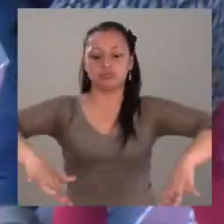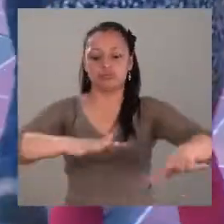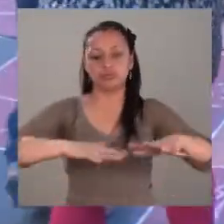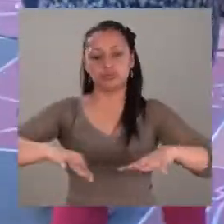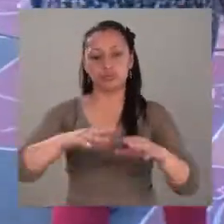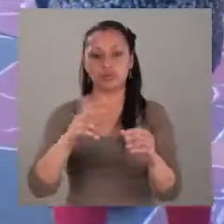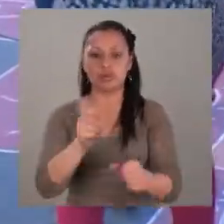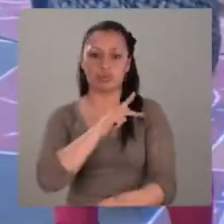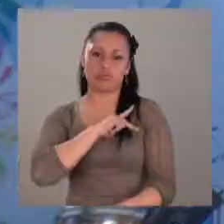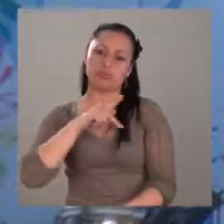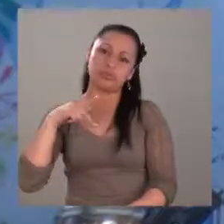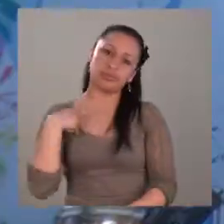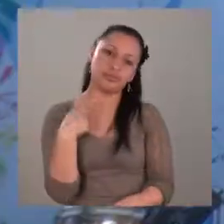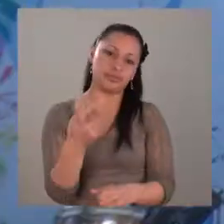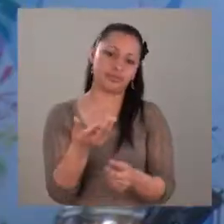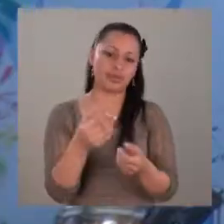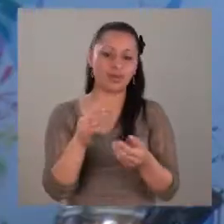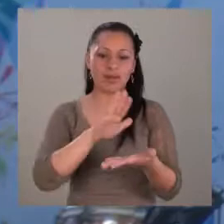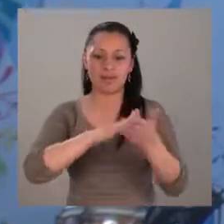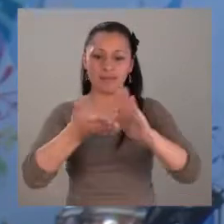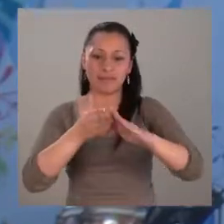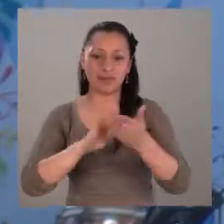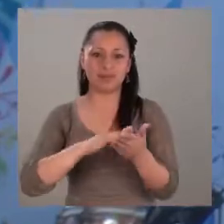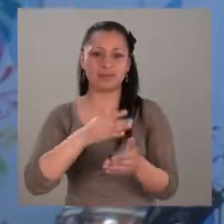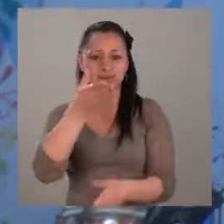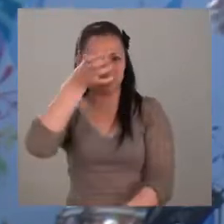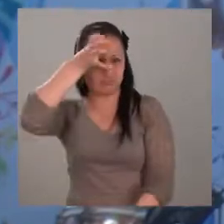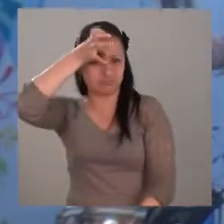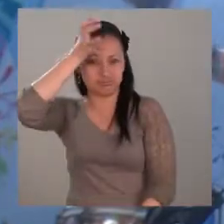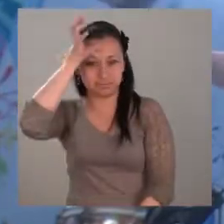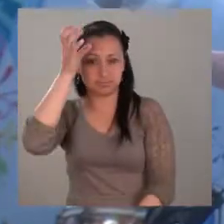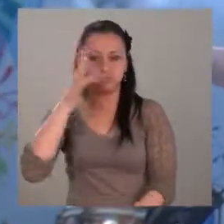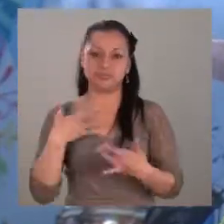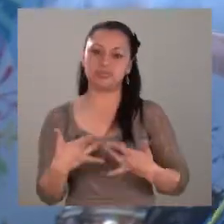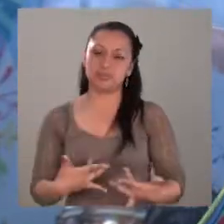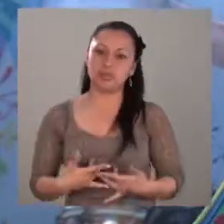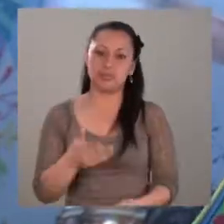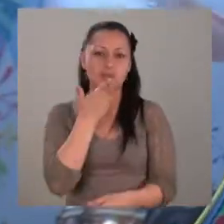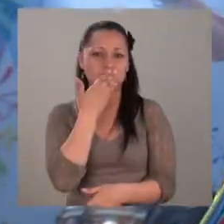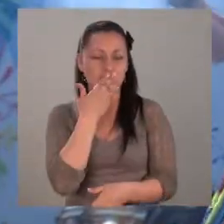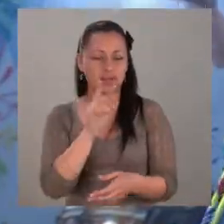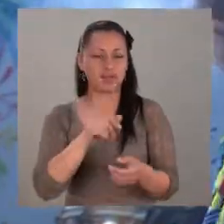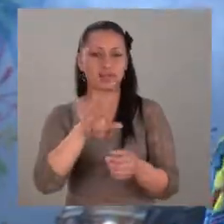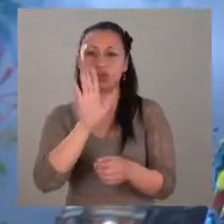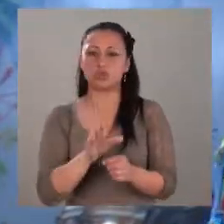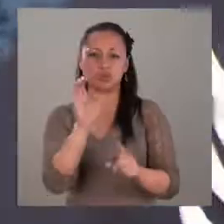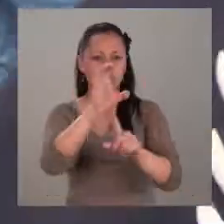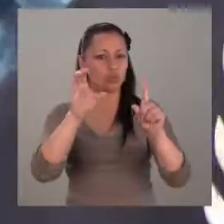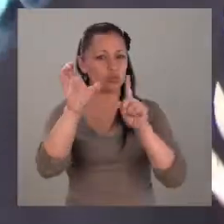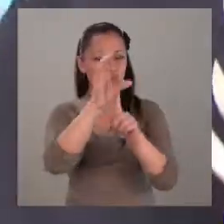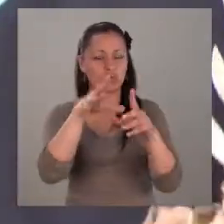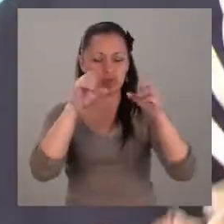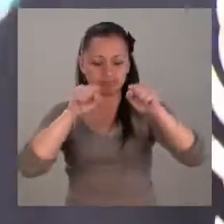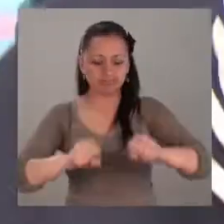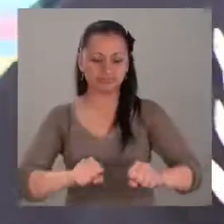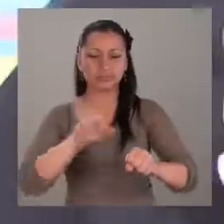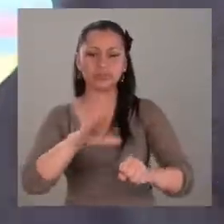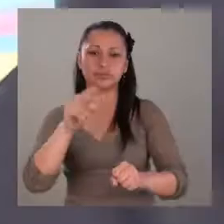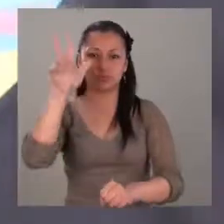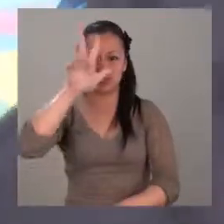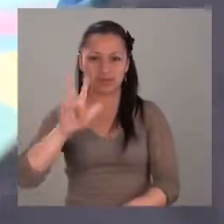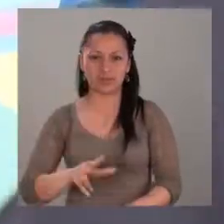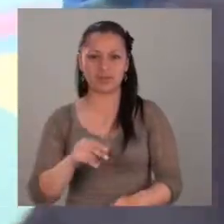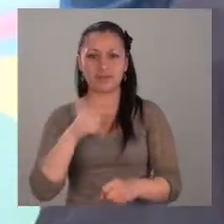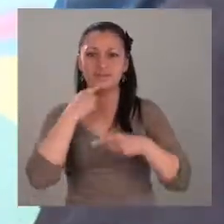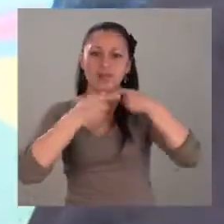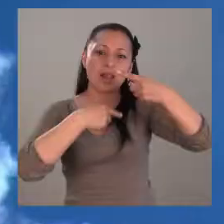la autonomía, la paz, los saberes ancestrales, la medicina tradicional indígena, el patrimonio cultural, las políticas culturales